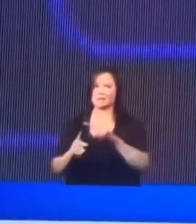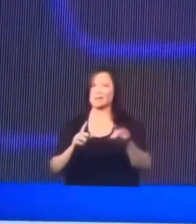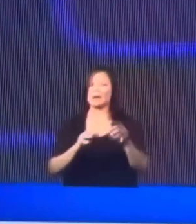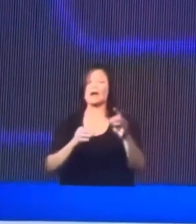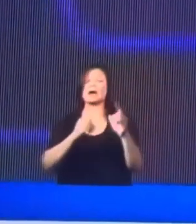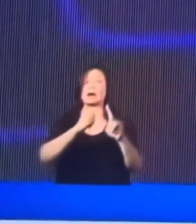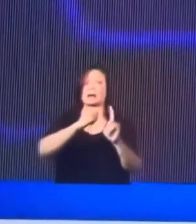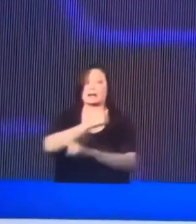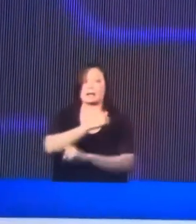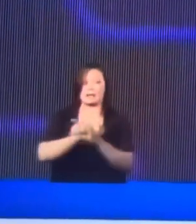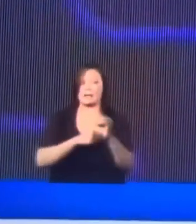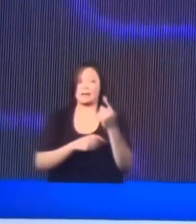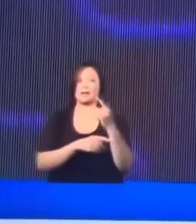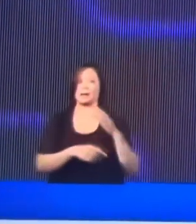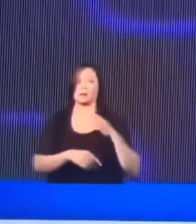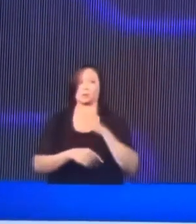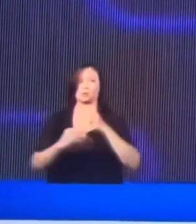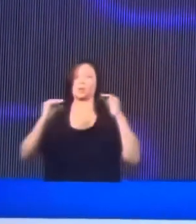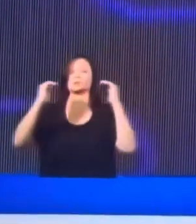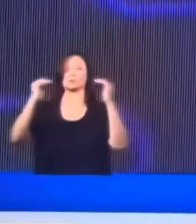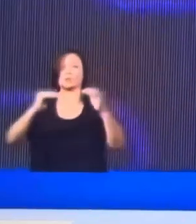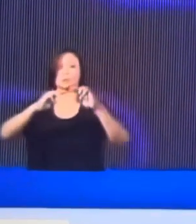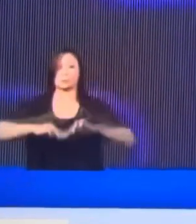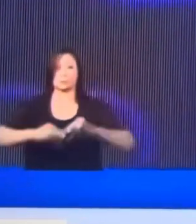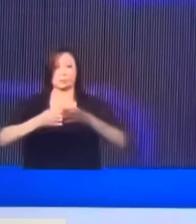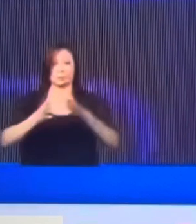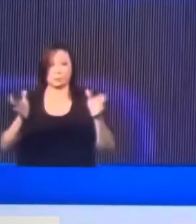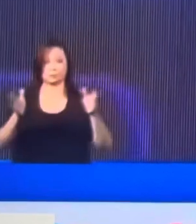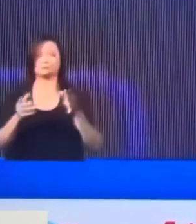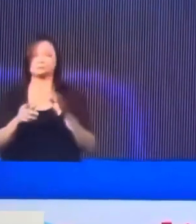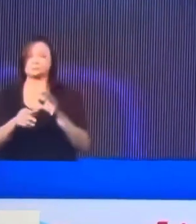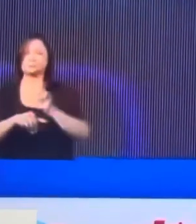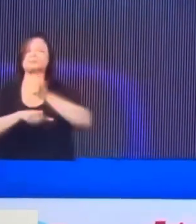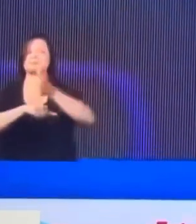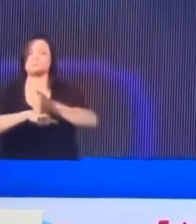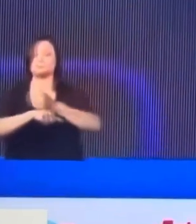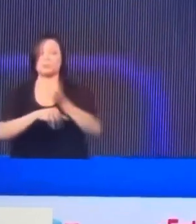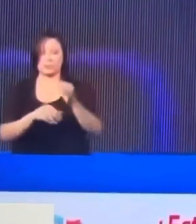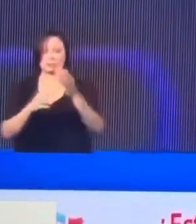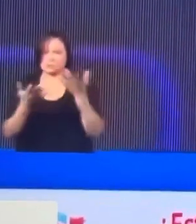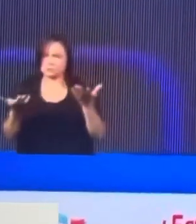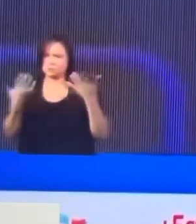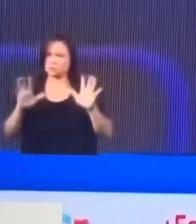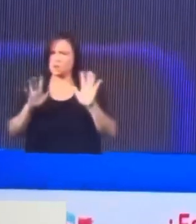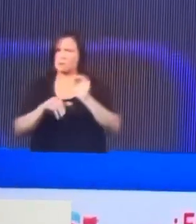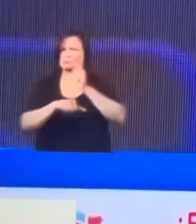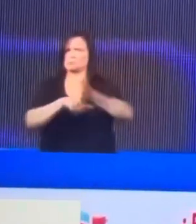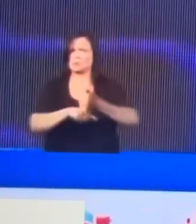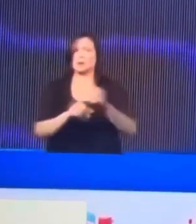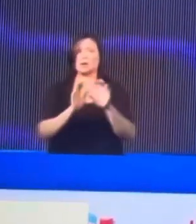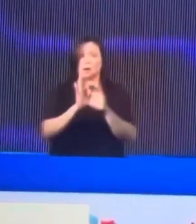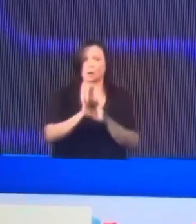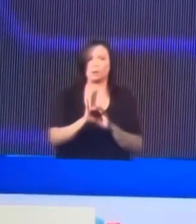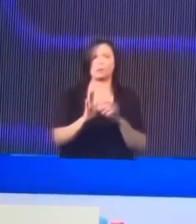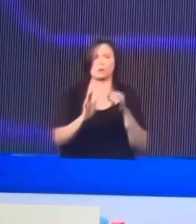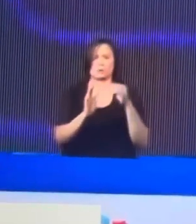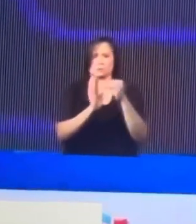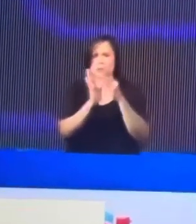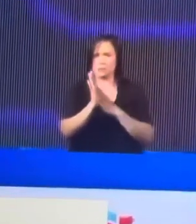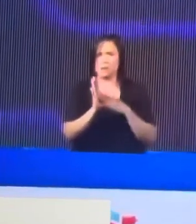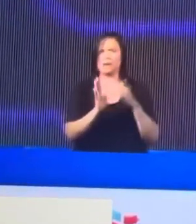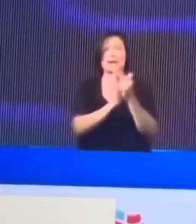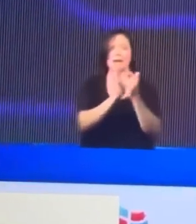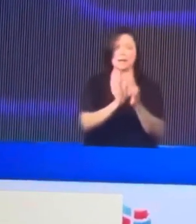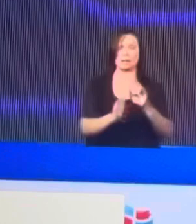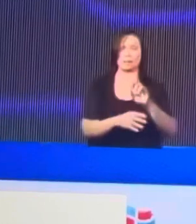Si él fuera presidente otra vez, con él nombrando a alguien de su partido al frente del Ministerio Público. No, Radamés Jiménez, que